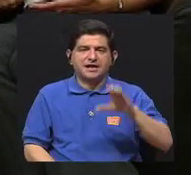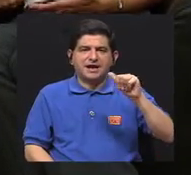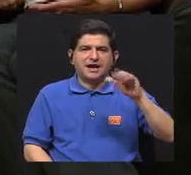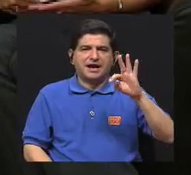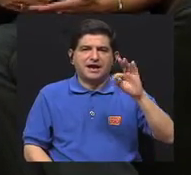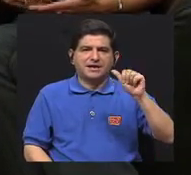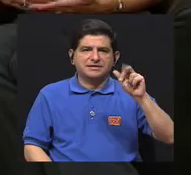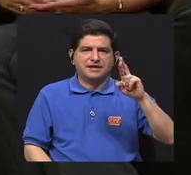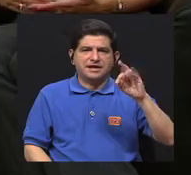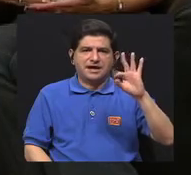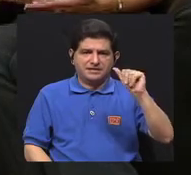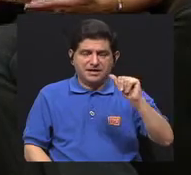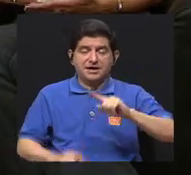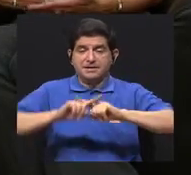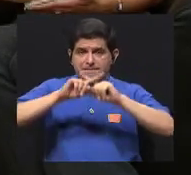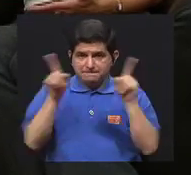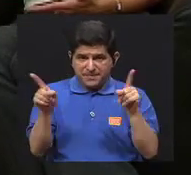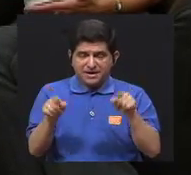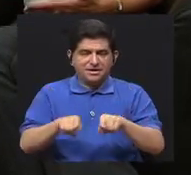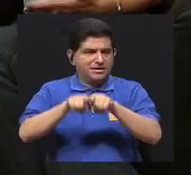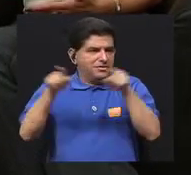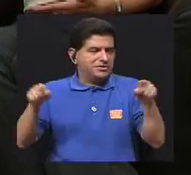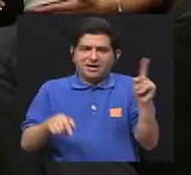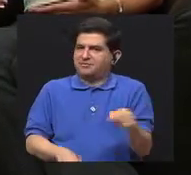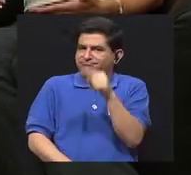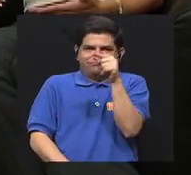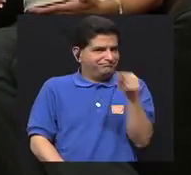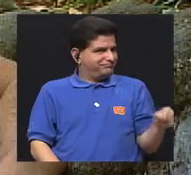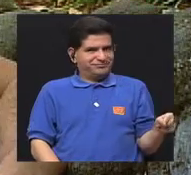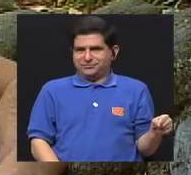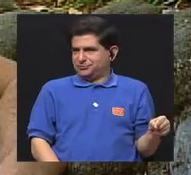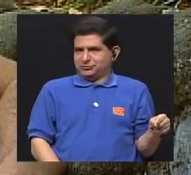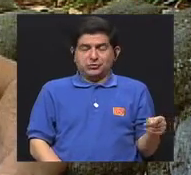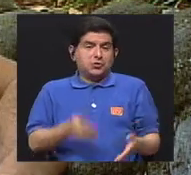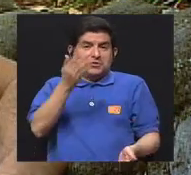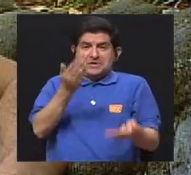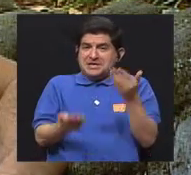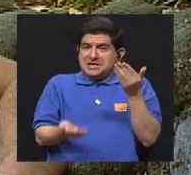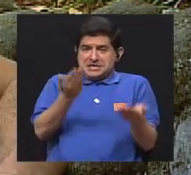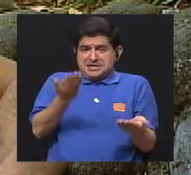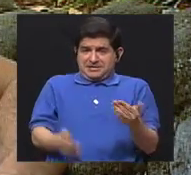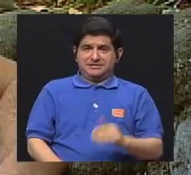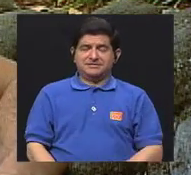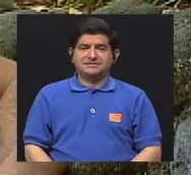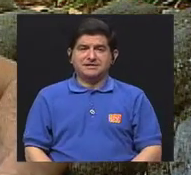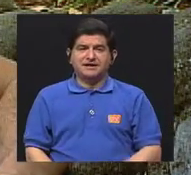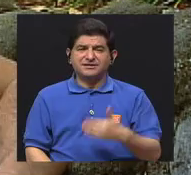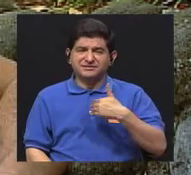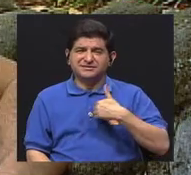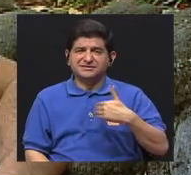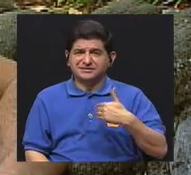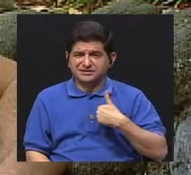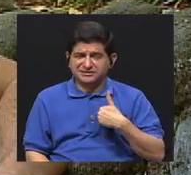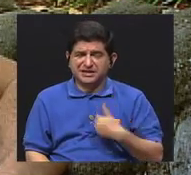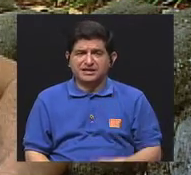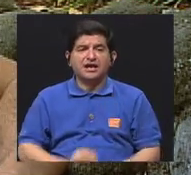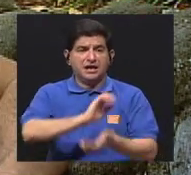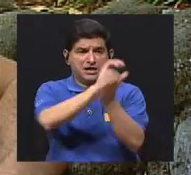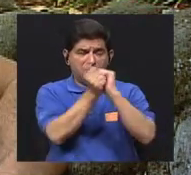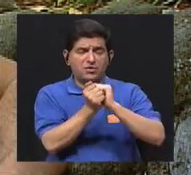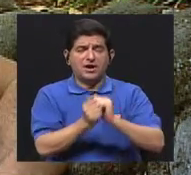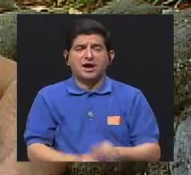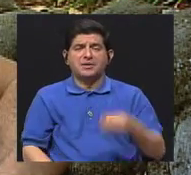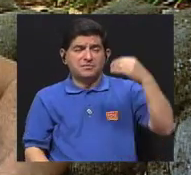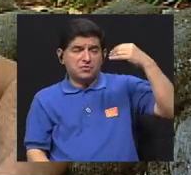cataratas, pero tampoco se ha descartado. Y probablemente hay un gran cambio en